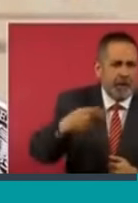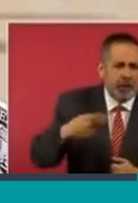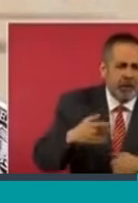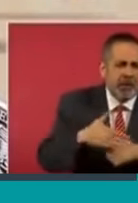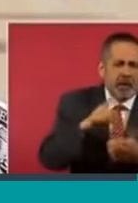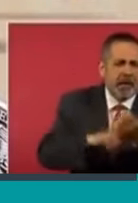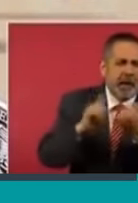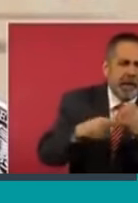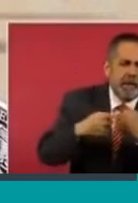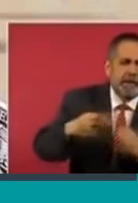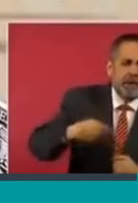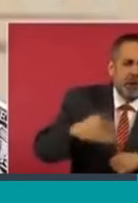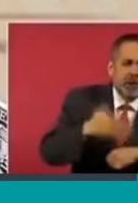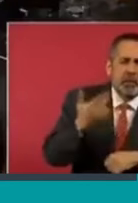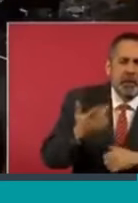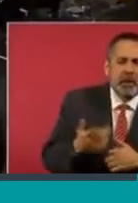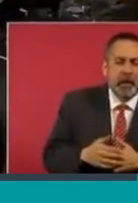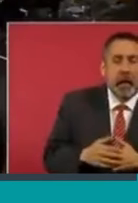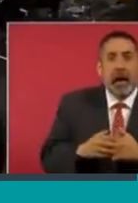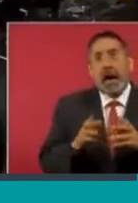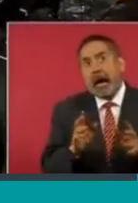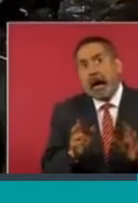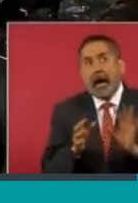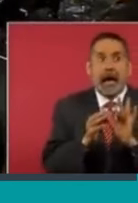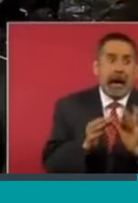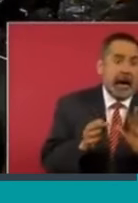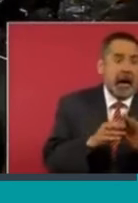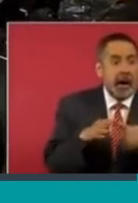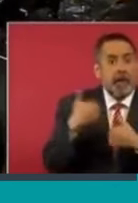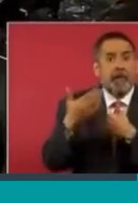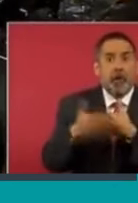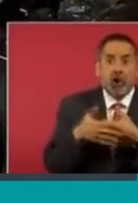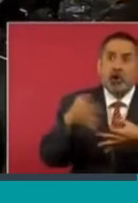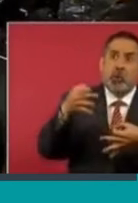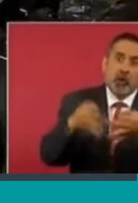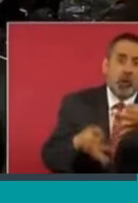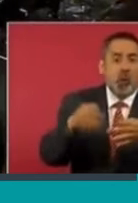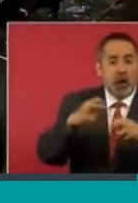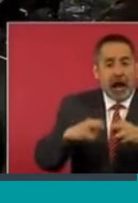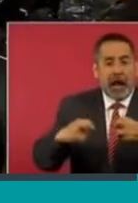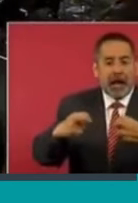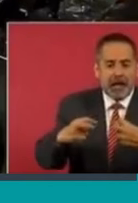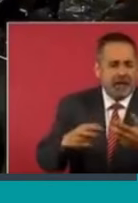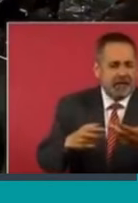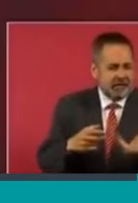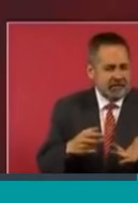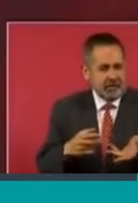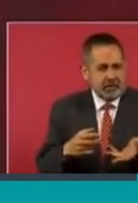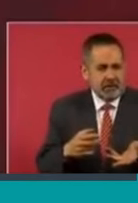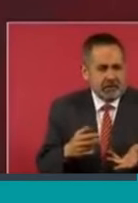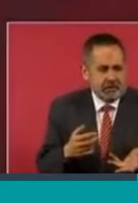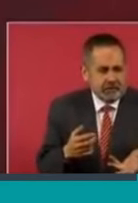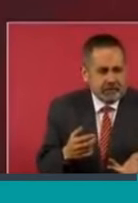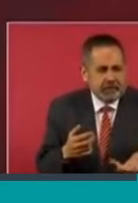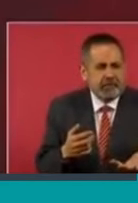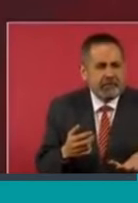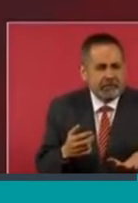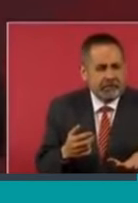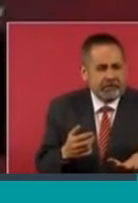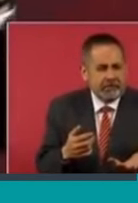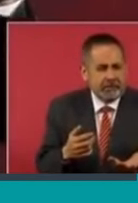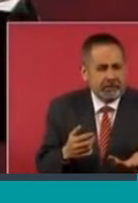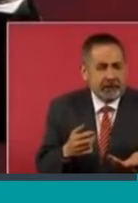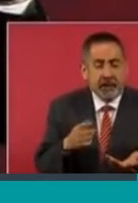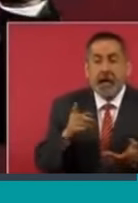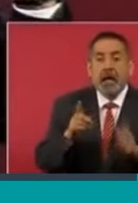pregunta? Ah, es que viene ahora un tribunal, ¿sí? Y va